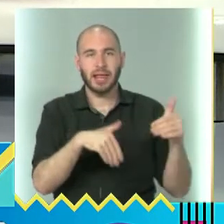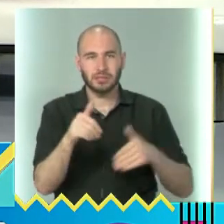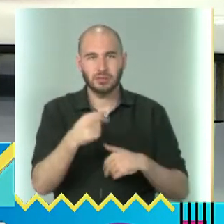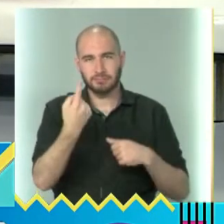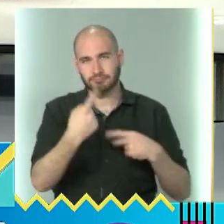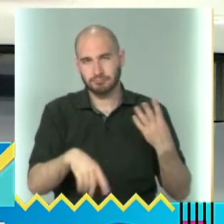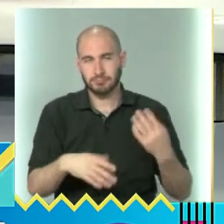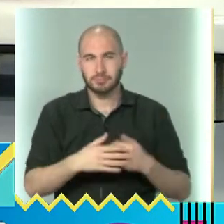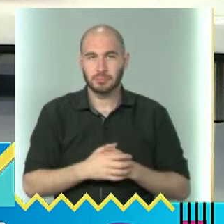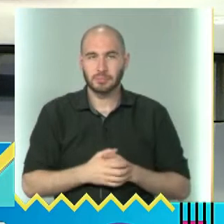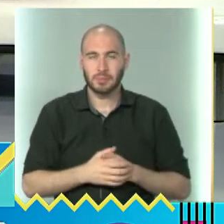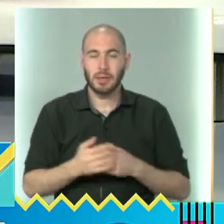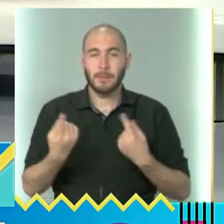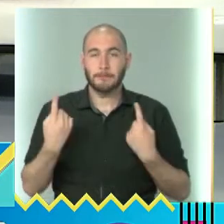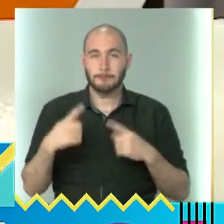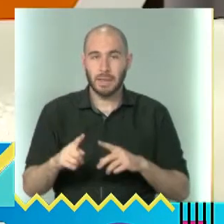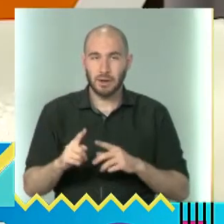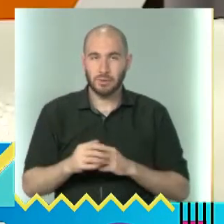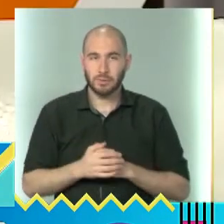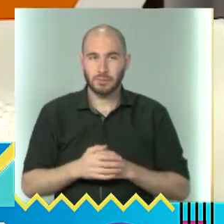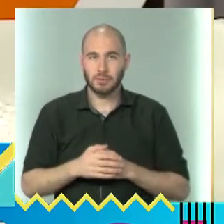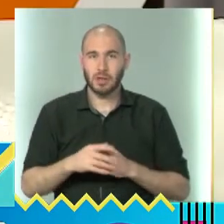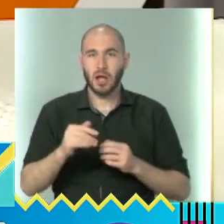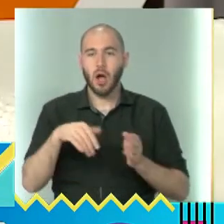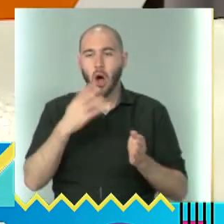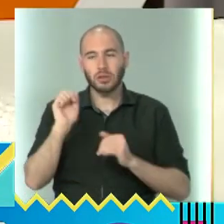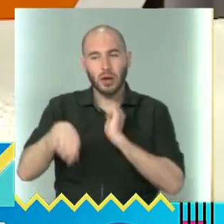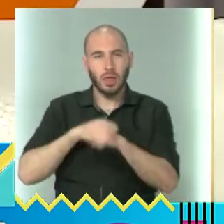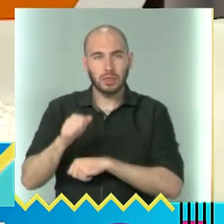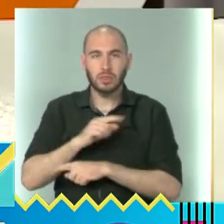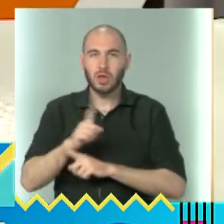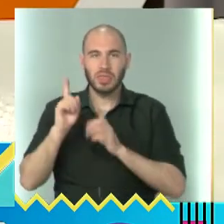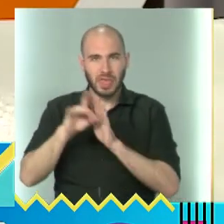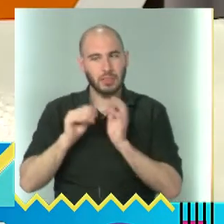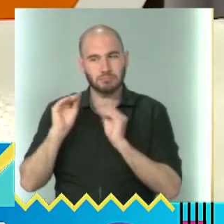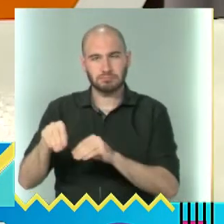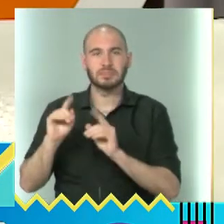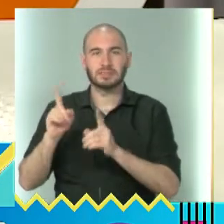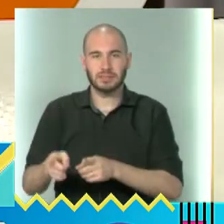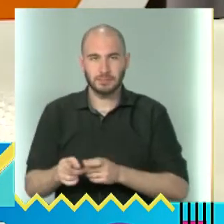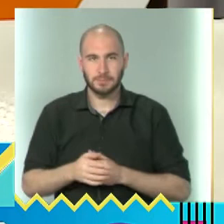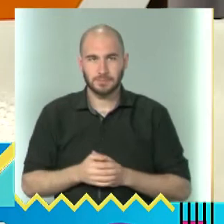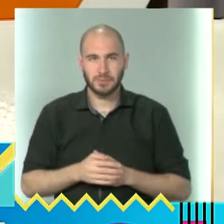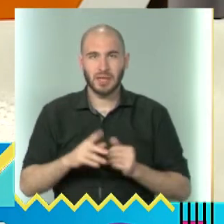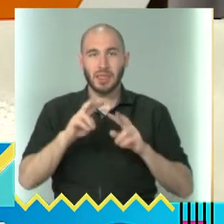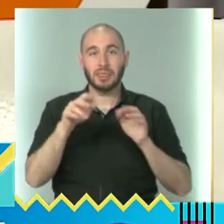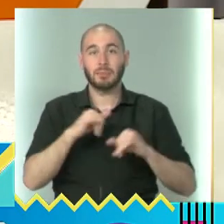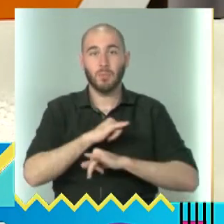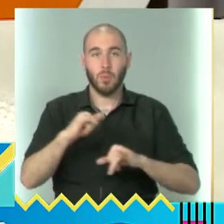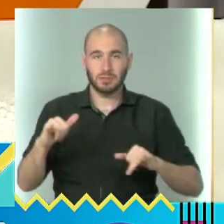elecciones y este uso de datos. Pero no saquemos de foco a las otras redes sociales donde sí ponemos algunos datos. Bien. Y de la parte